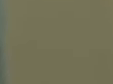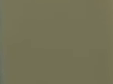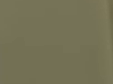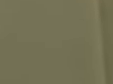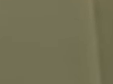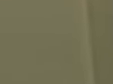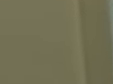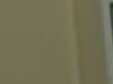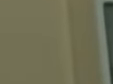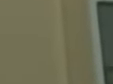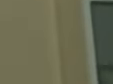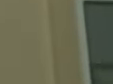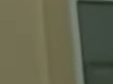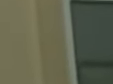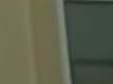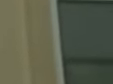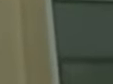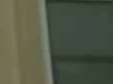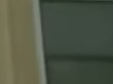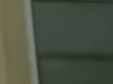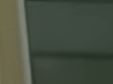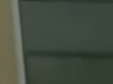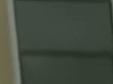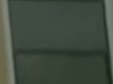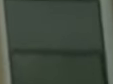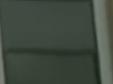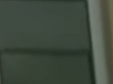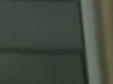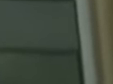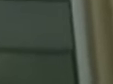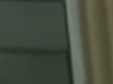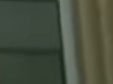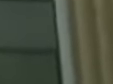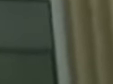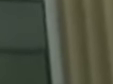es la información que podemos compartir con ustedes y con ello vamos a despedir esta transmisión